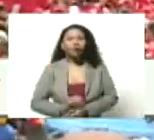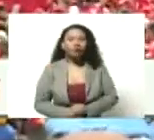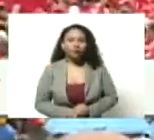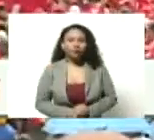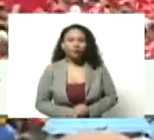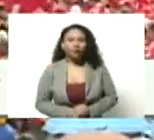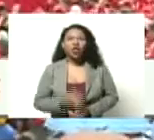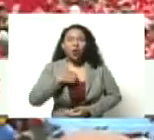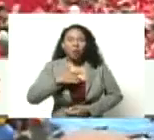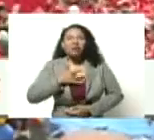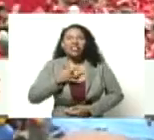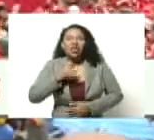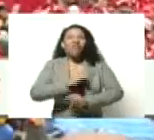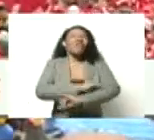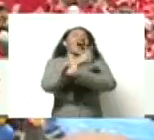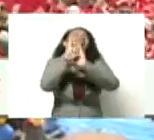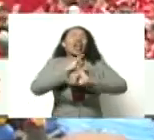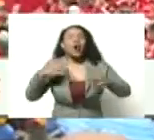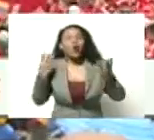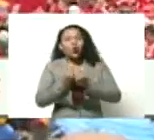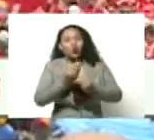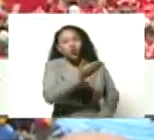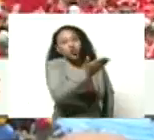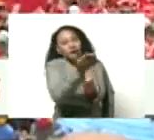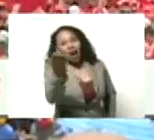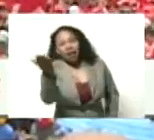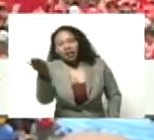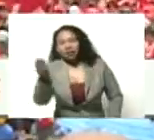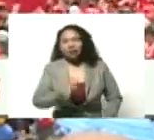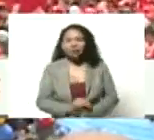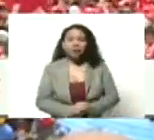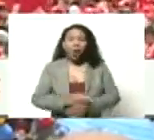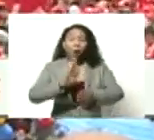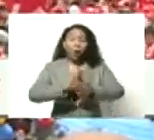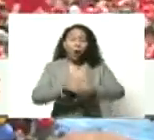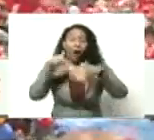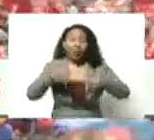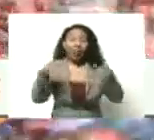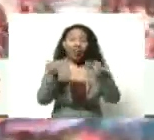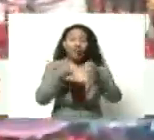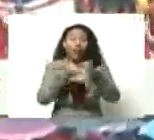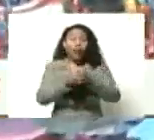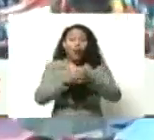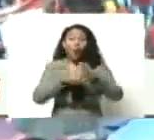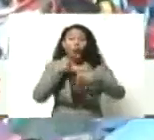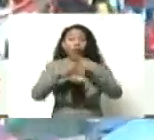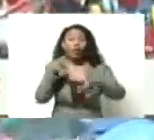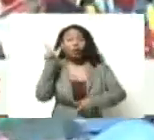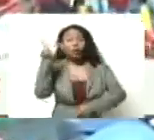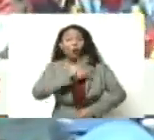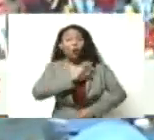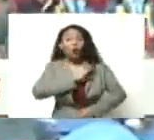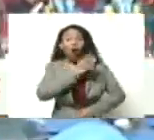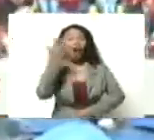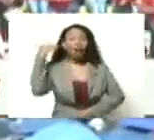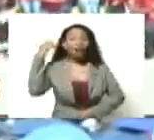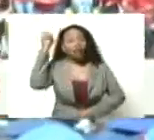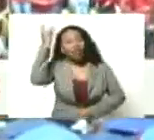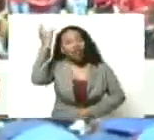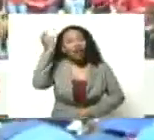me siento feliz junto a ustedes porque este es el partido de Chávez yo veo la cara de